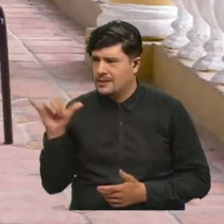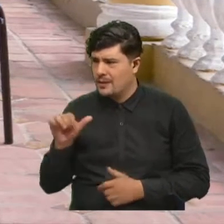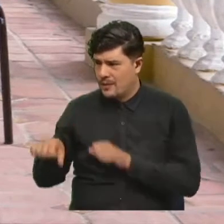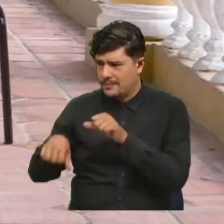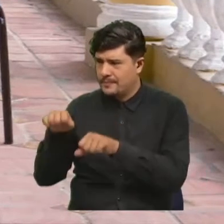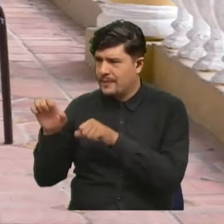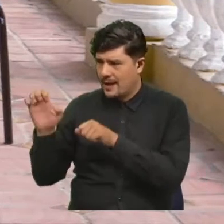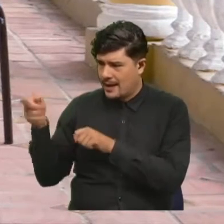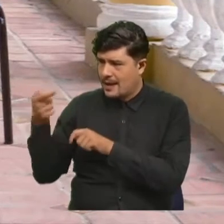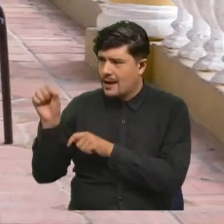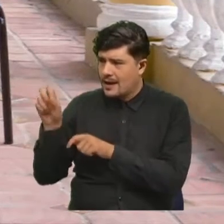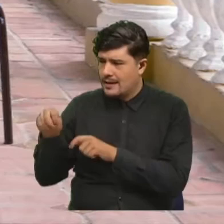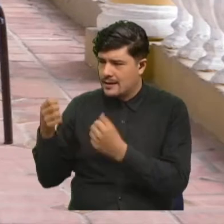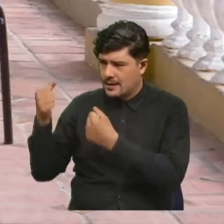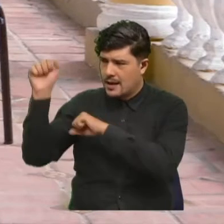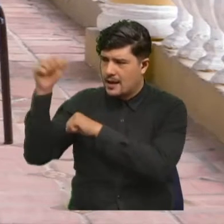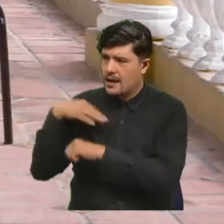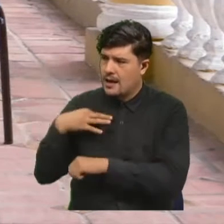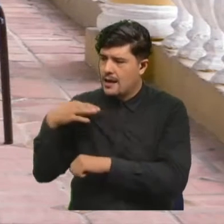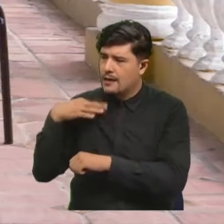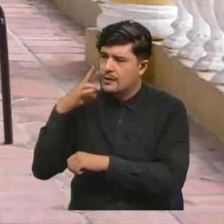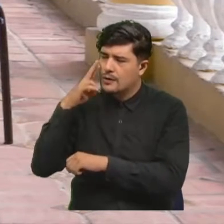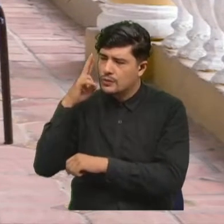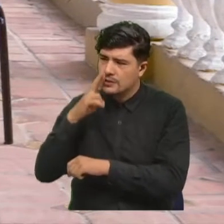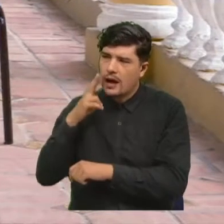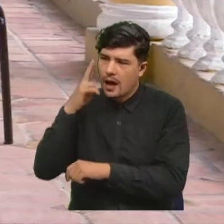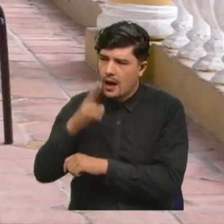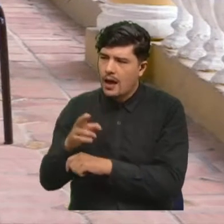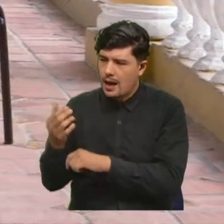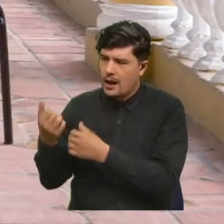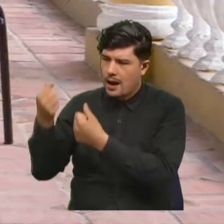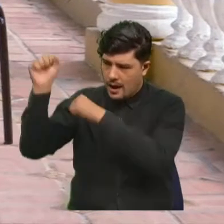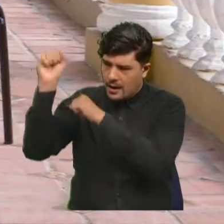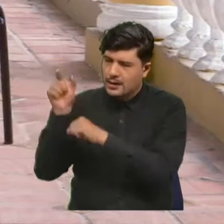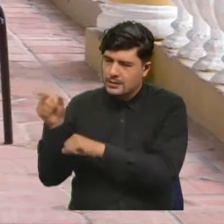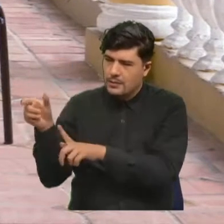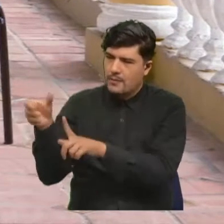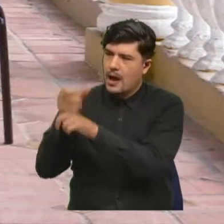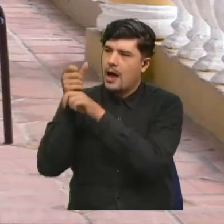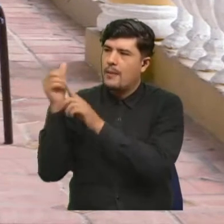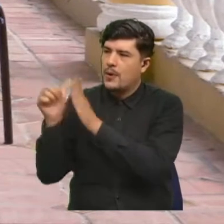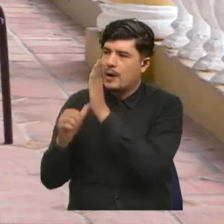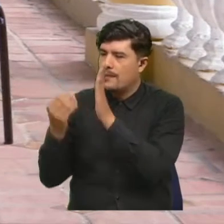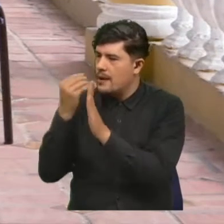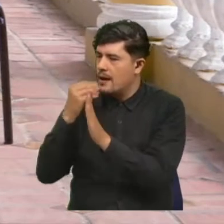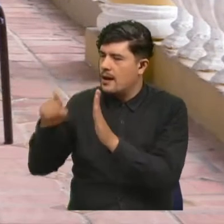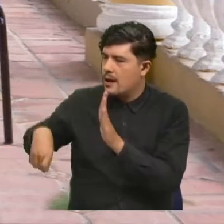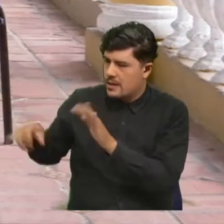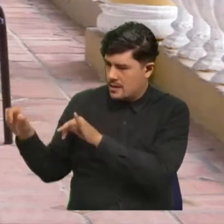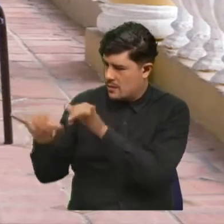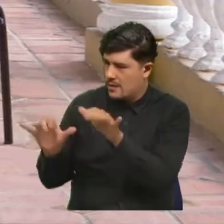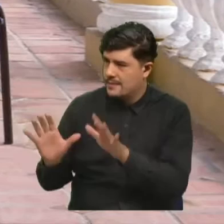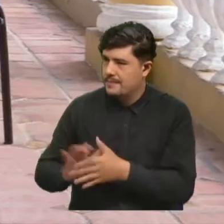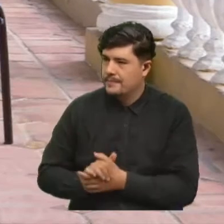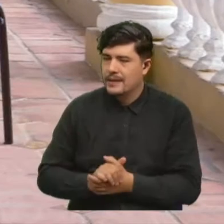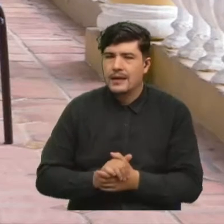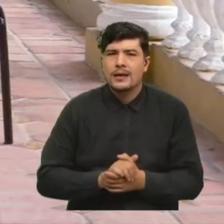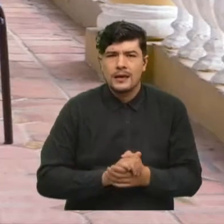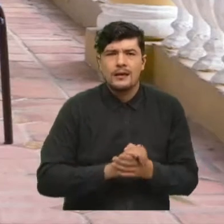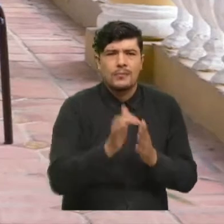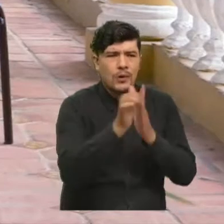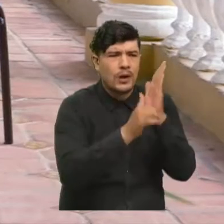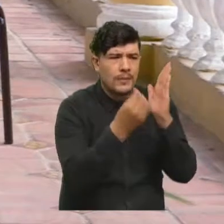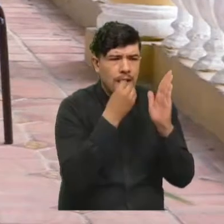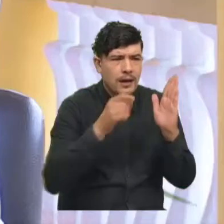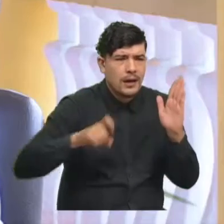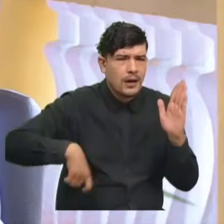meta y no sólo en el programa alimentación escolar yo creo que todos los programas nuestro plan de desarrollo está porque siempre hicimos todo